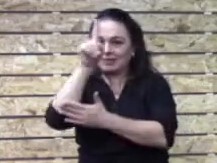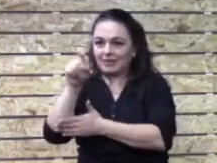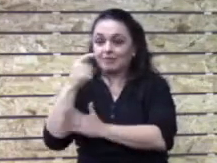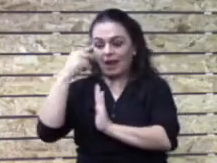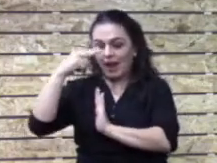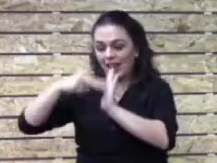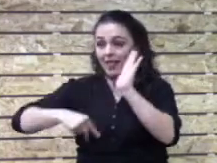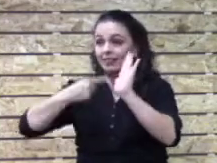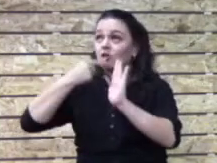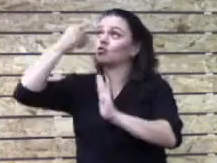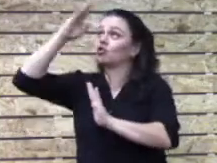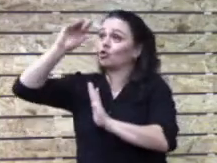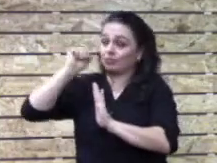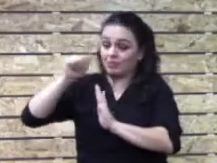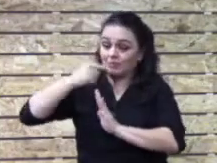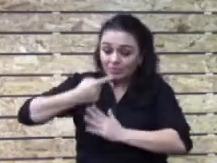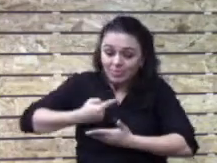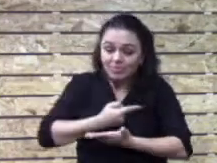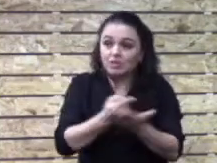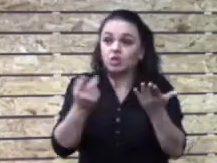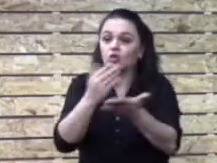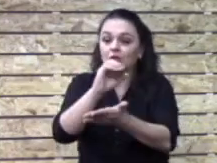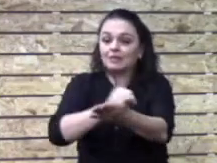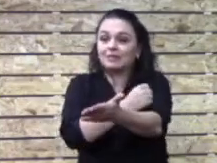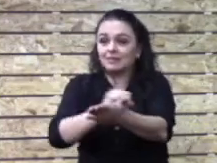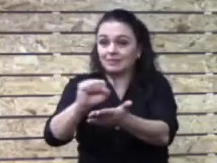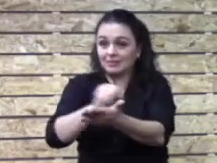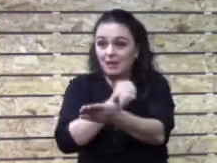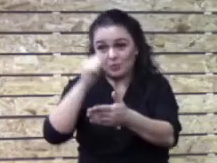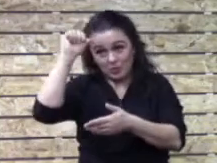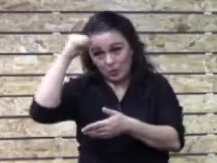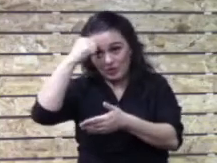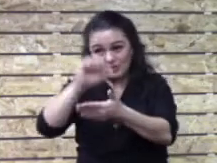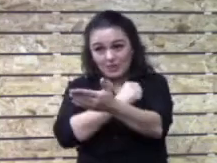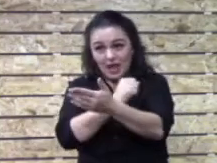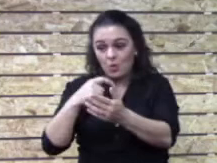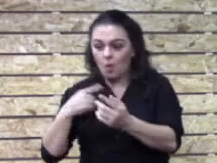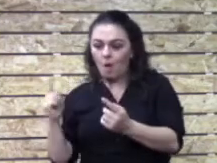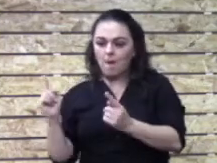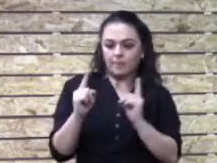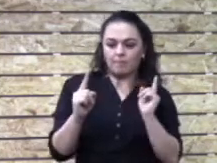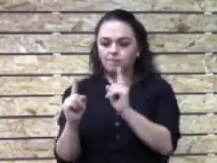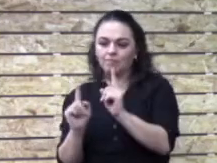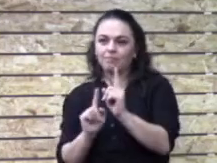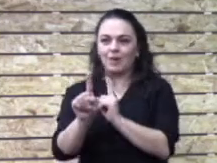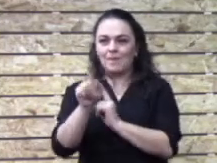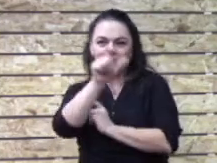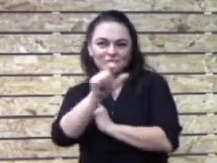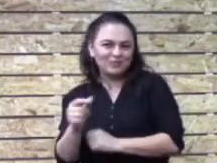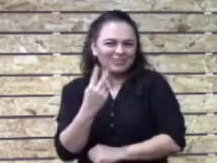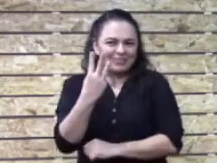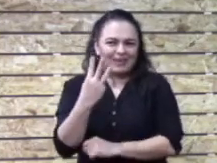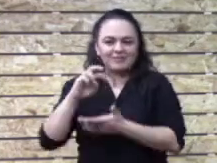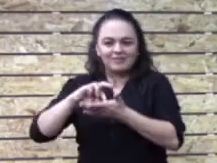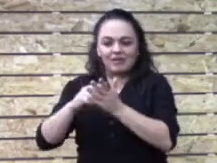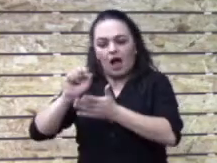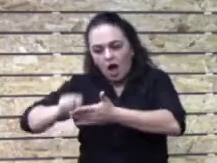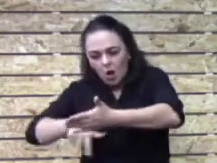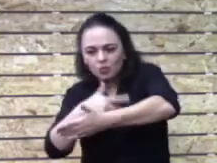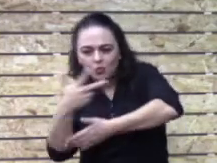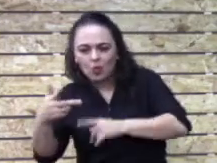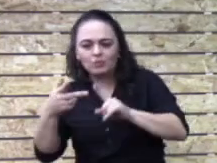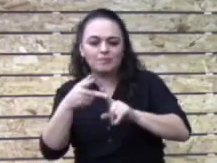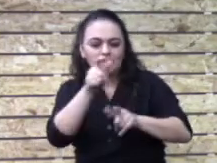dice el Señor dentro del Salmo. Recuerde que el Salmo cambia de voces, es una dinámica y estrategia poética de